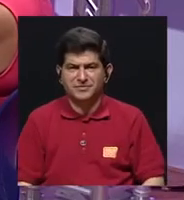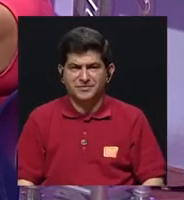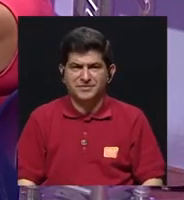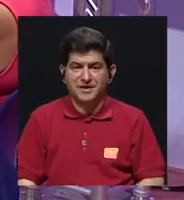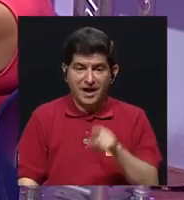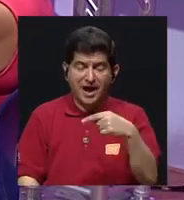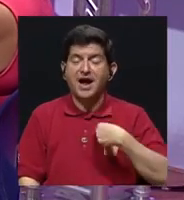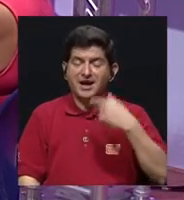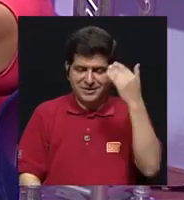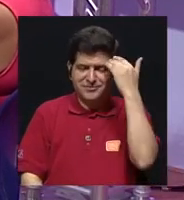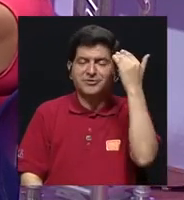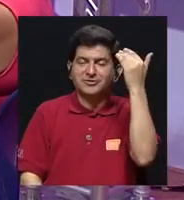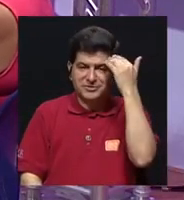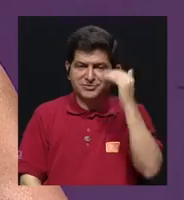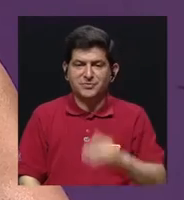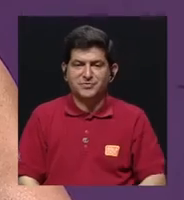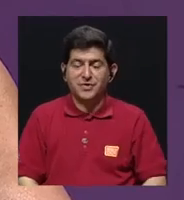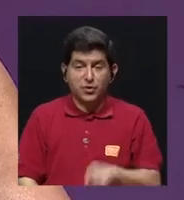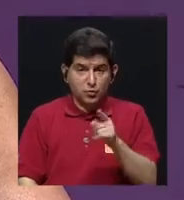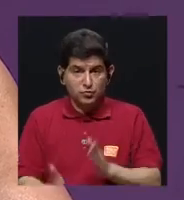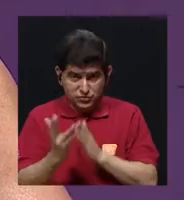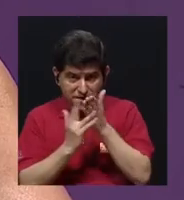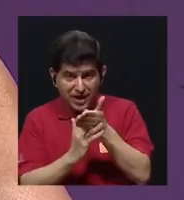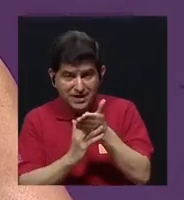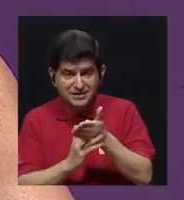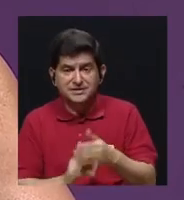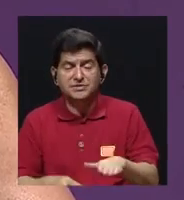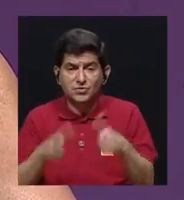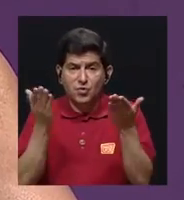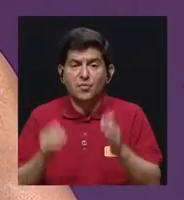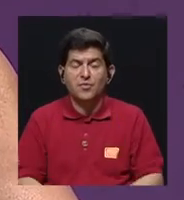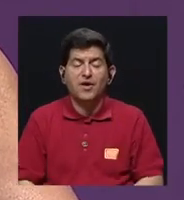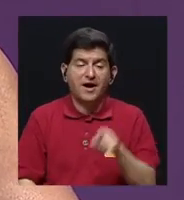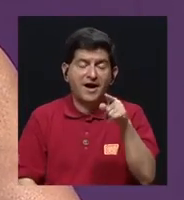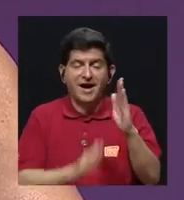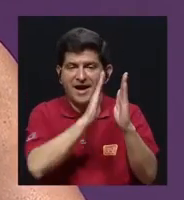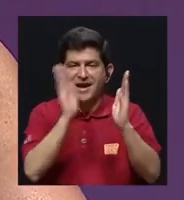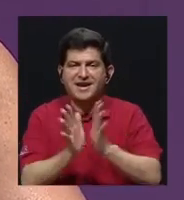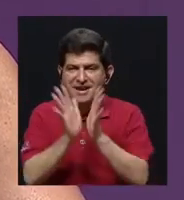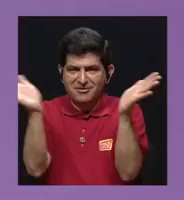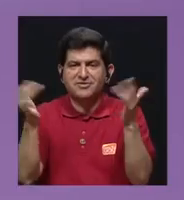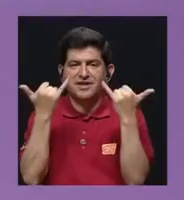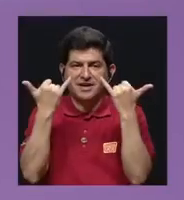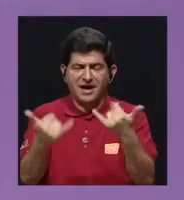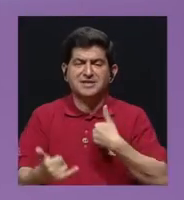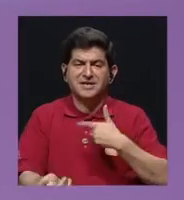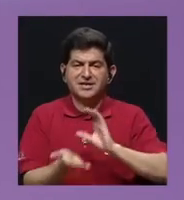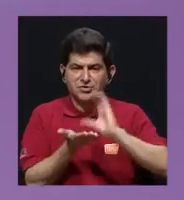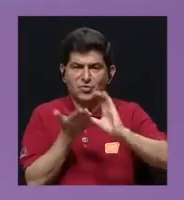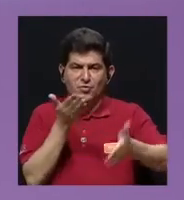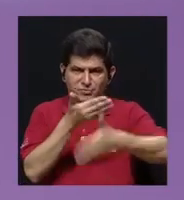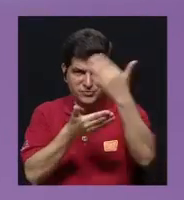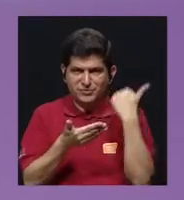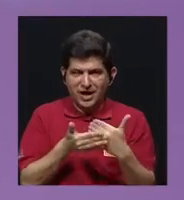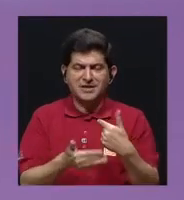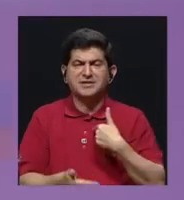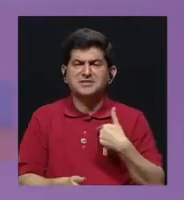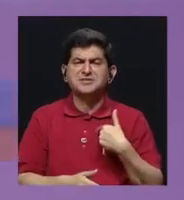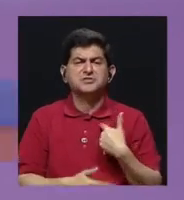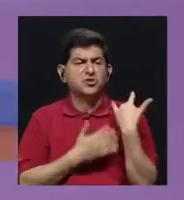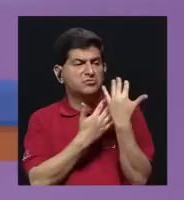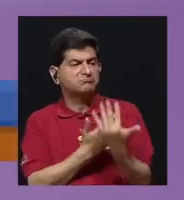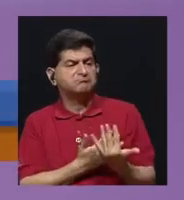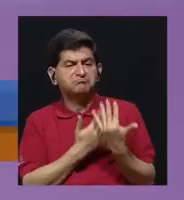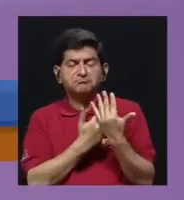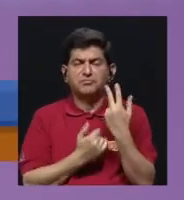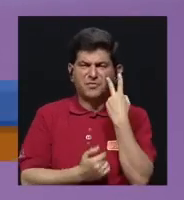y aprovecharon. ¿Usted se enteró mediante me enteré mediante la biblioteca pública, ya había sacado más cursos ahí, entonces yo estaba pendiente, donde